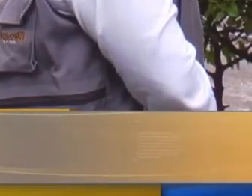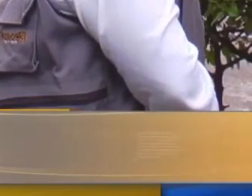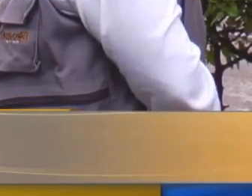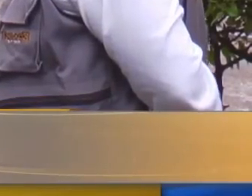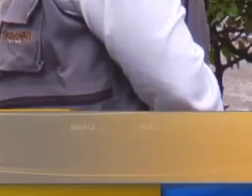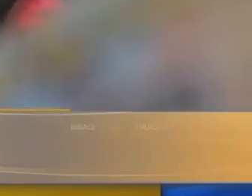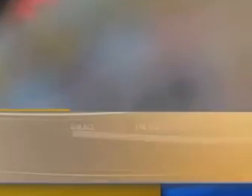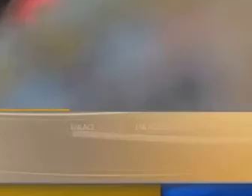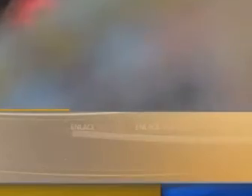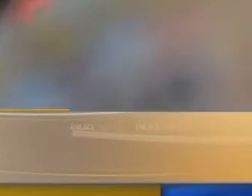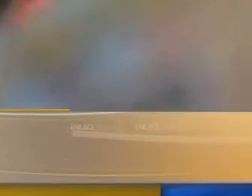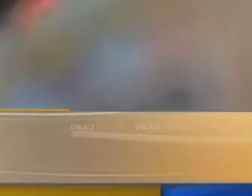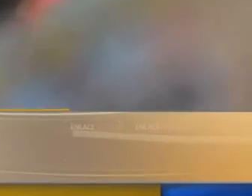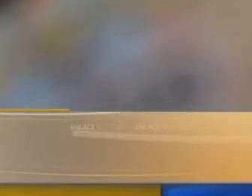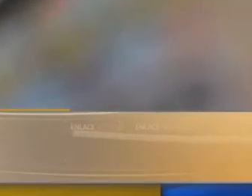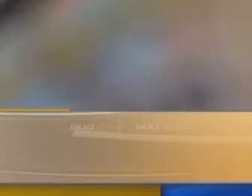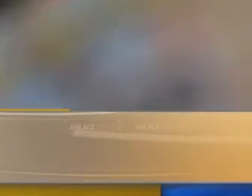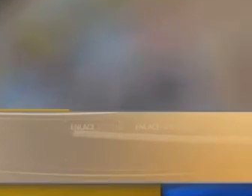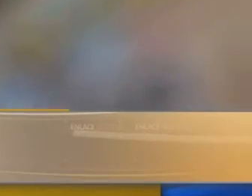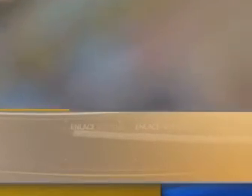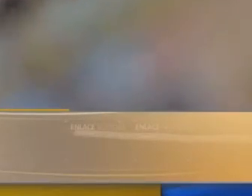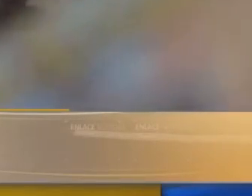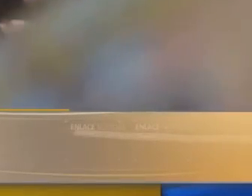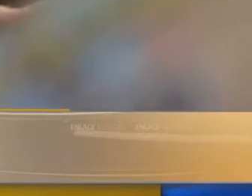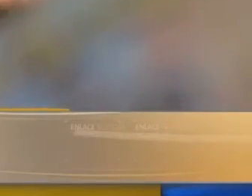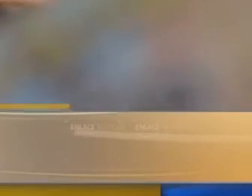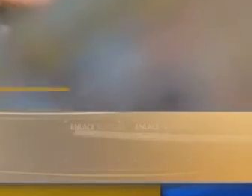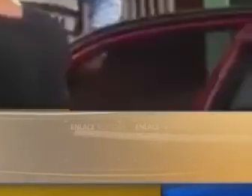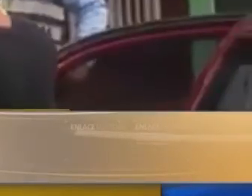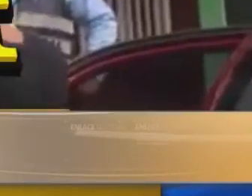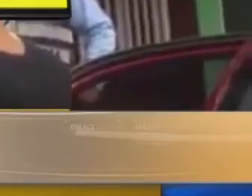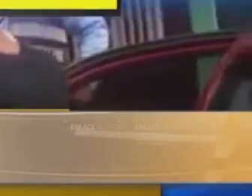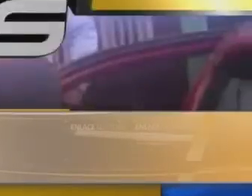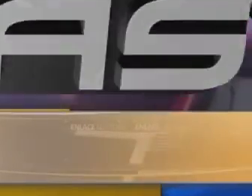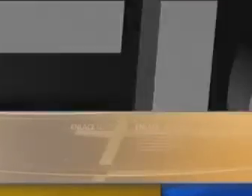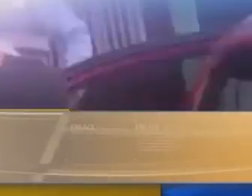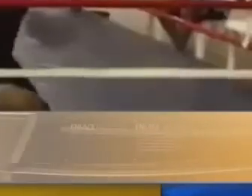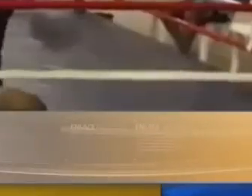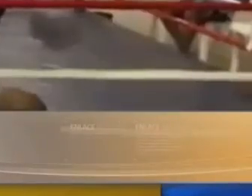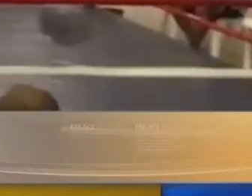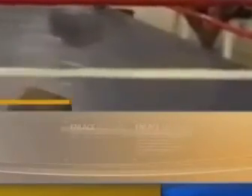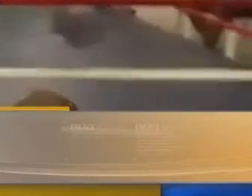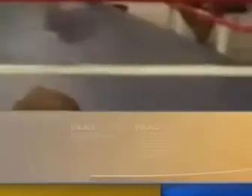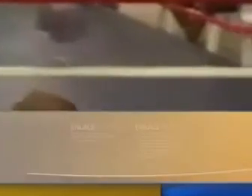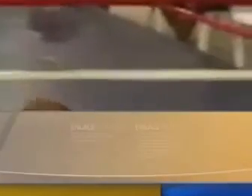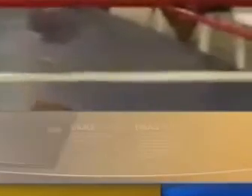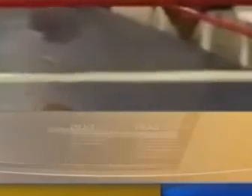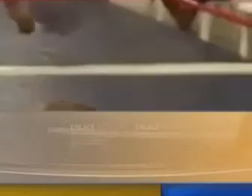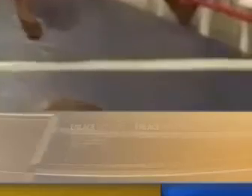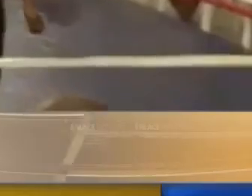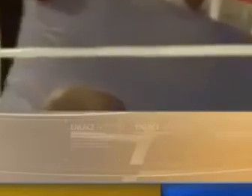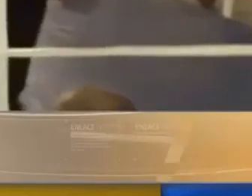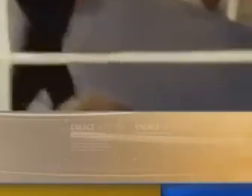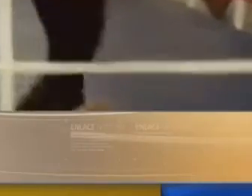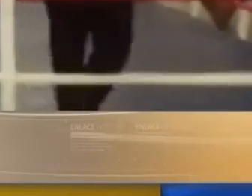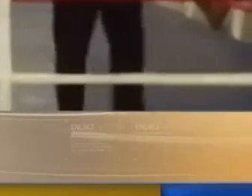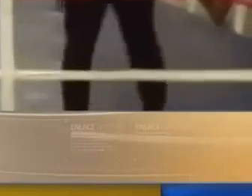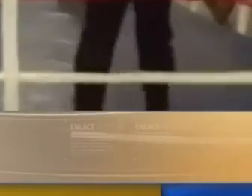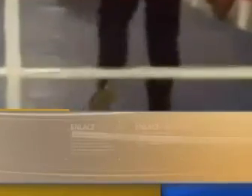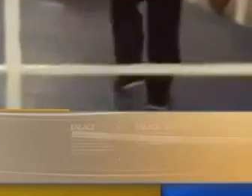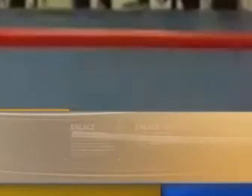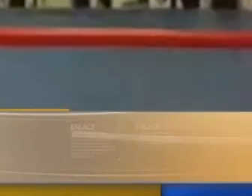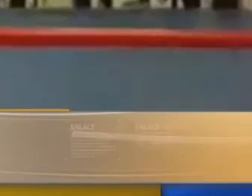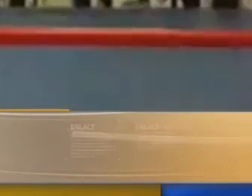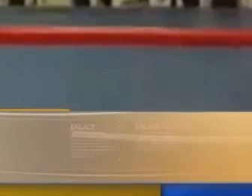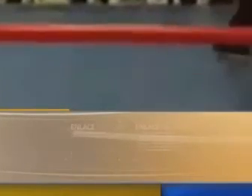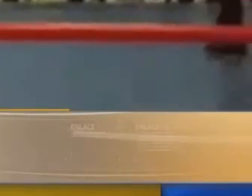caso de sanción a conductor explican su actuación en un hecho que ya es viral en las redes sociales. En los deportes, el boxeador Brandon Steven Moreira